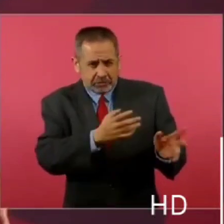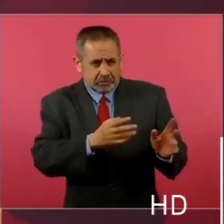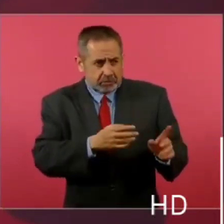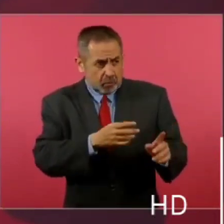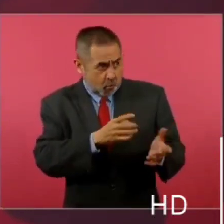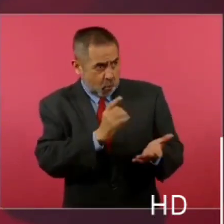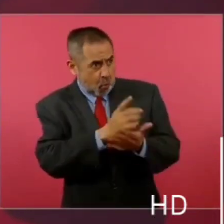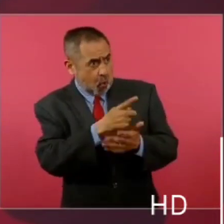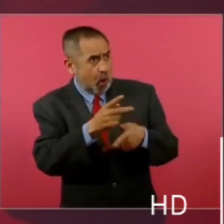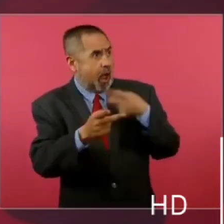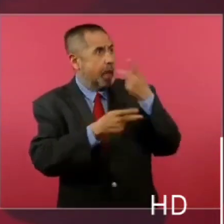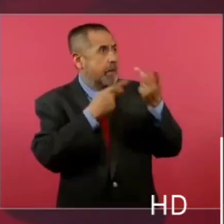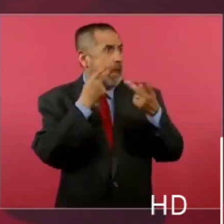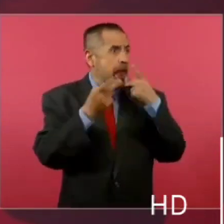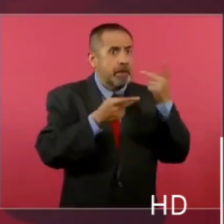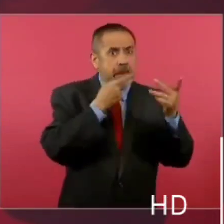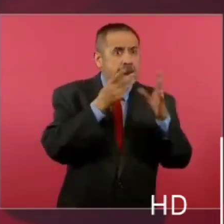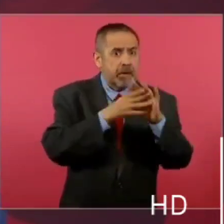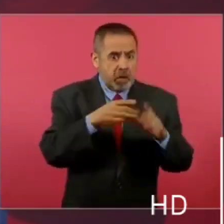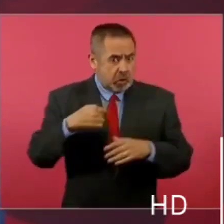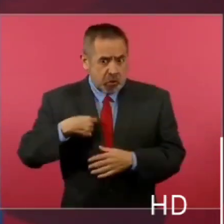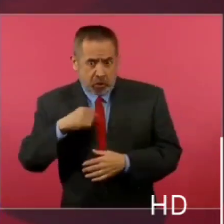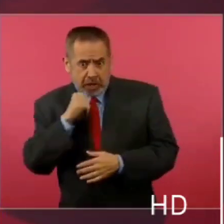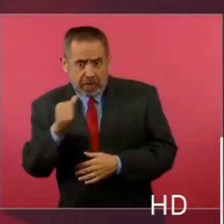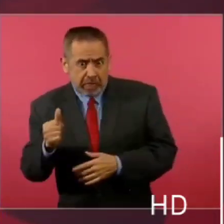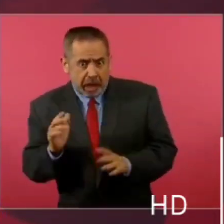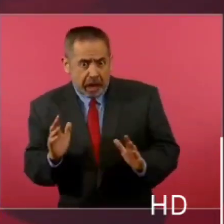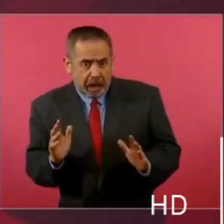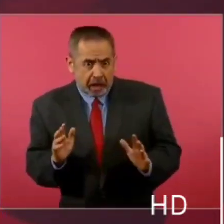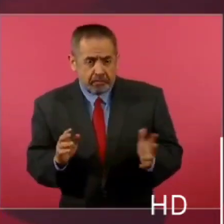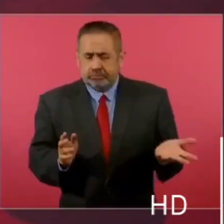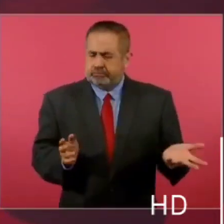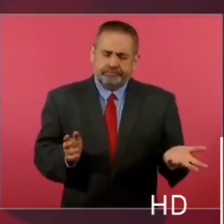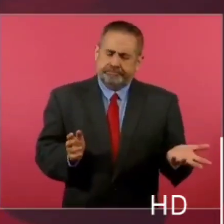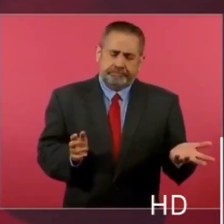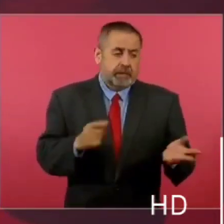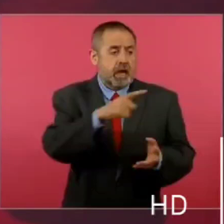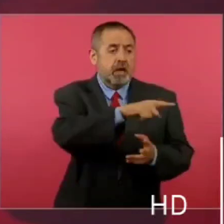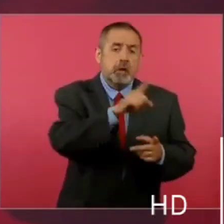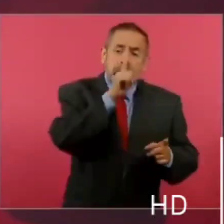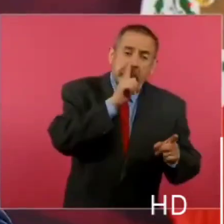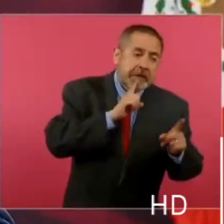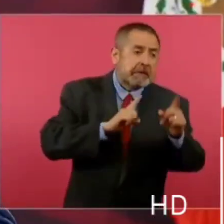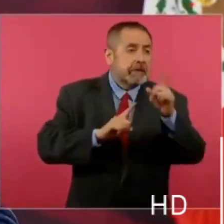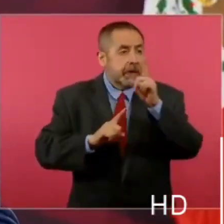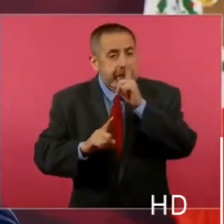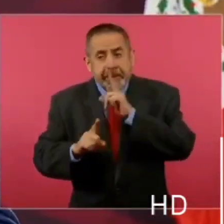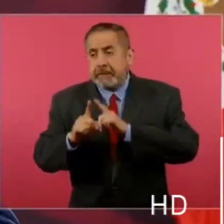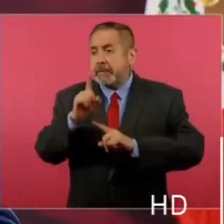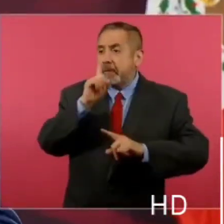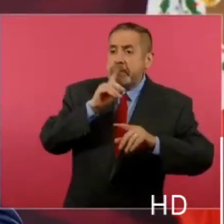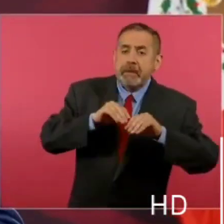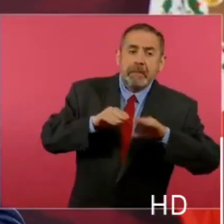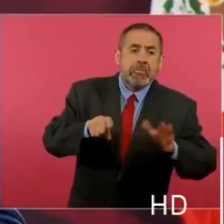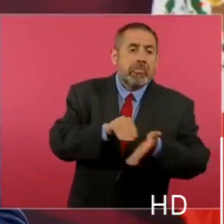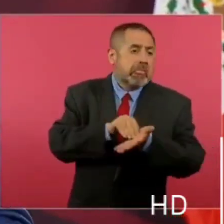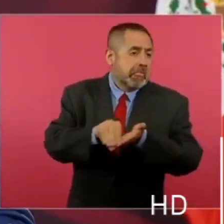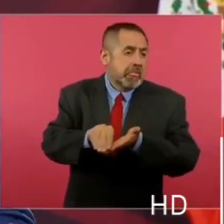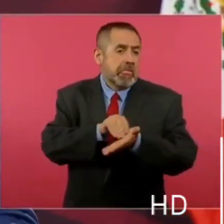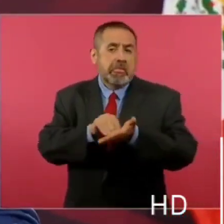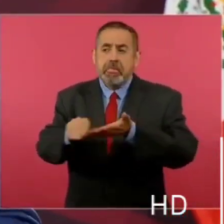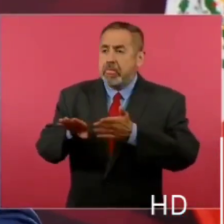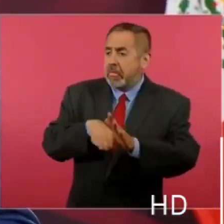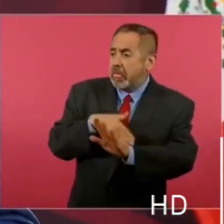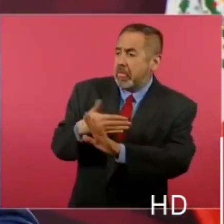hablando y hablando y hablando y hablando y mintiendo, mintiendo, mintiendo y calumniando,